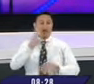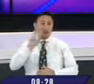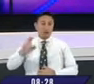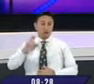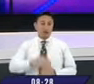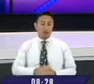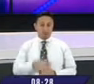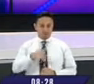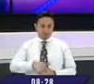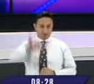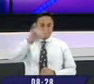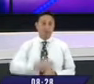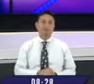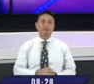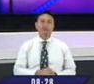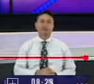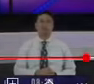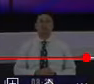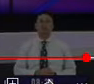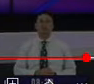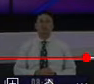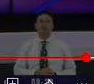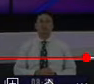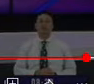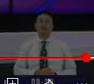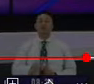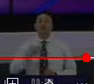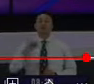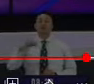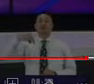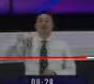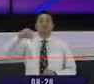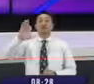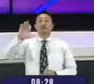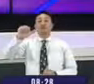contándoles que los moradores del sector de Ontaneda, en Conocoto, al suroriente de Quito, solicitan...